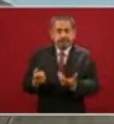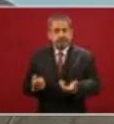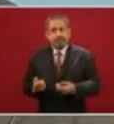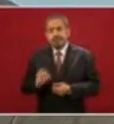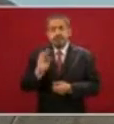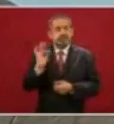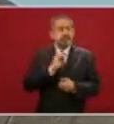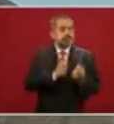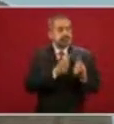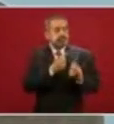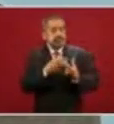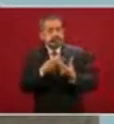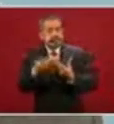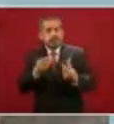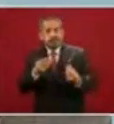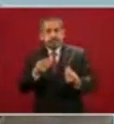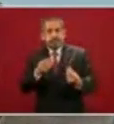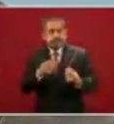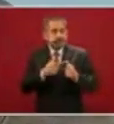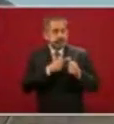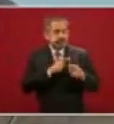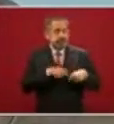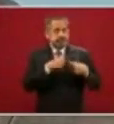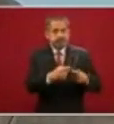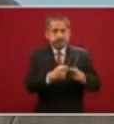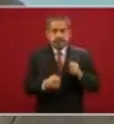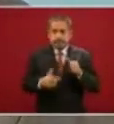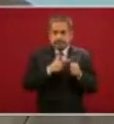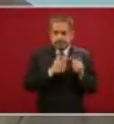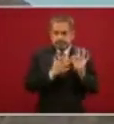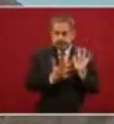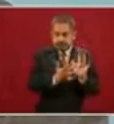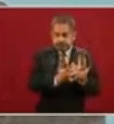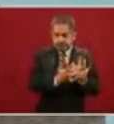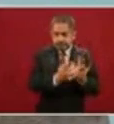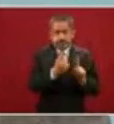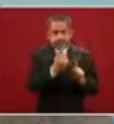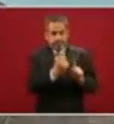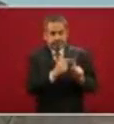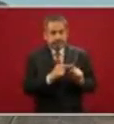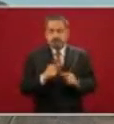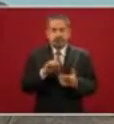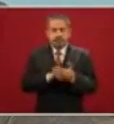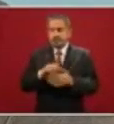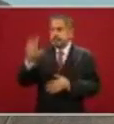a transmitir hasta la primera generación de contacto, del caso importado a su primer contacto.